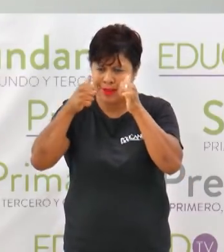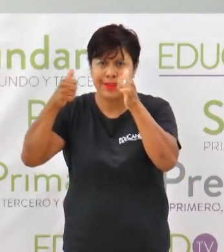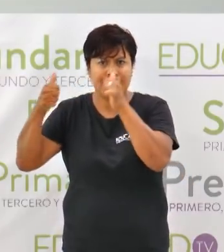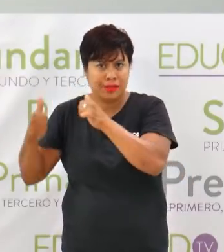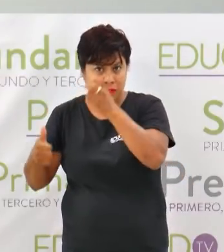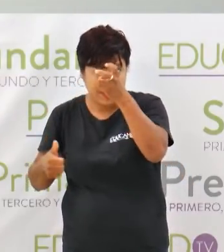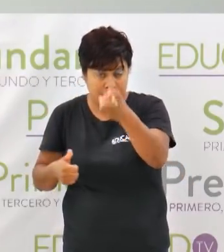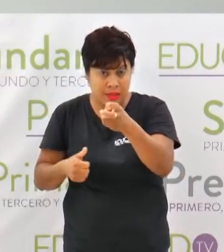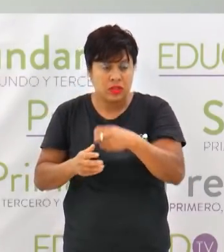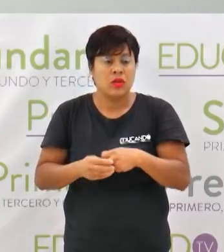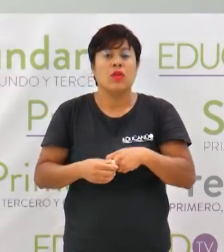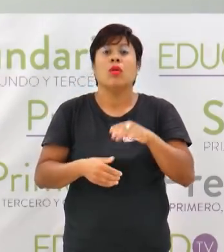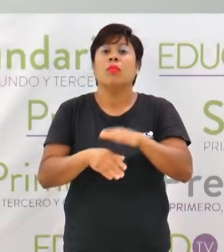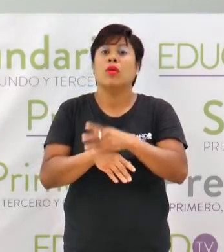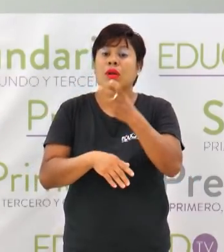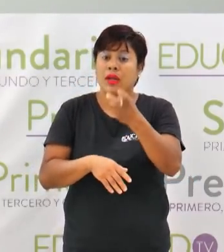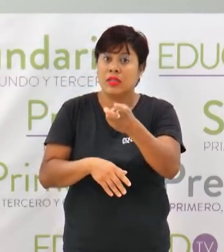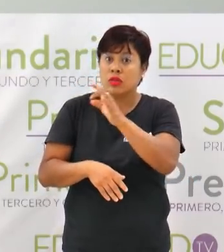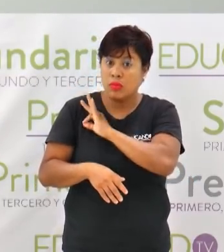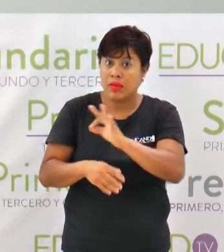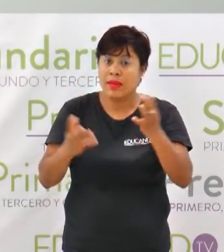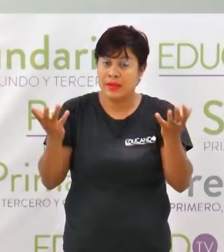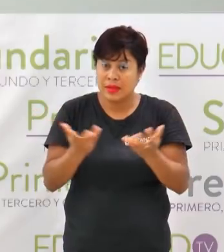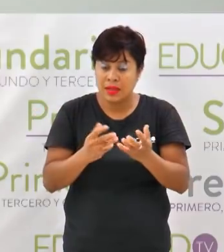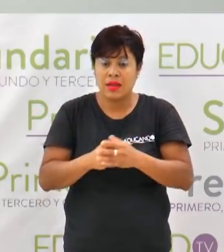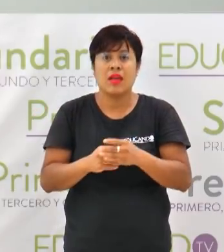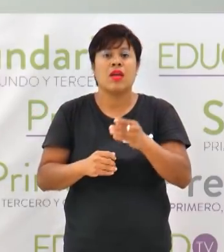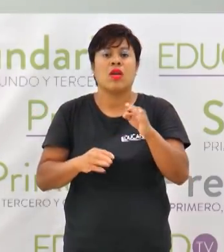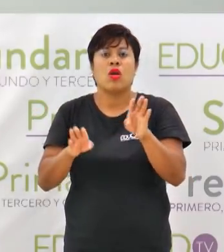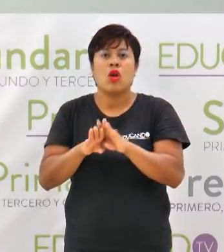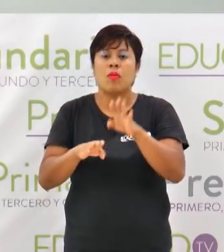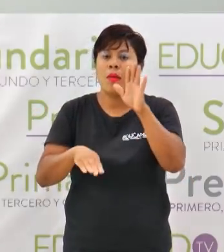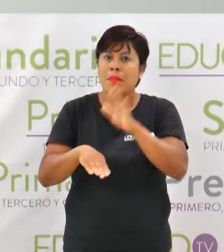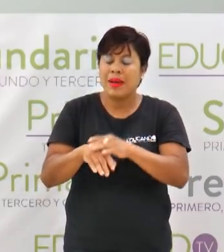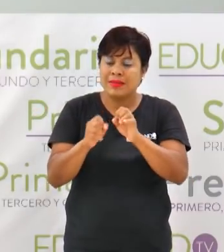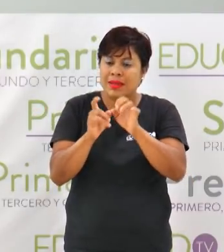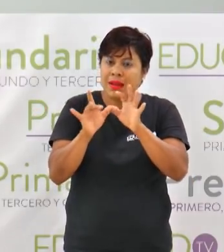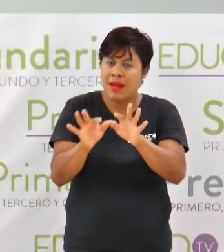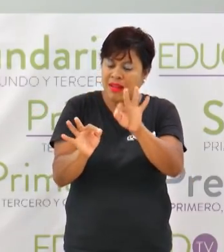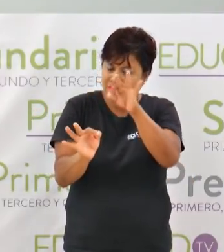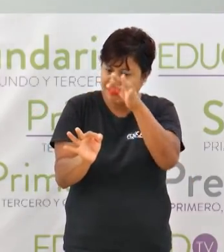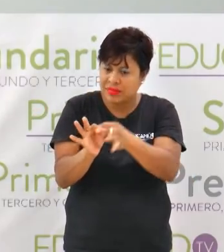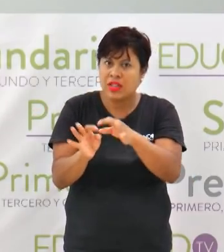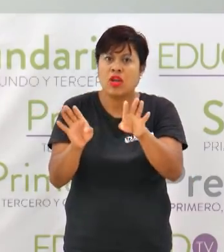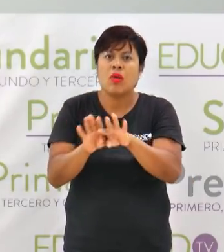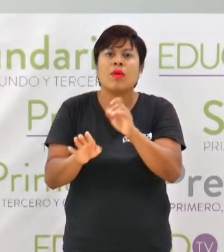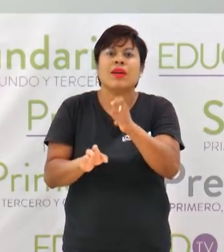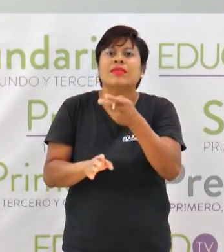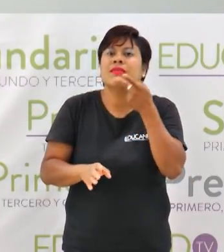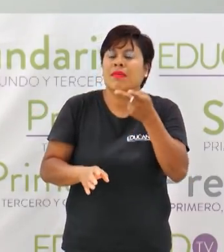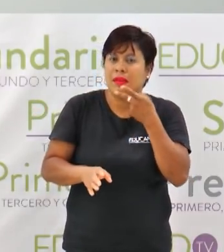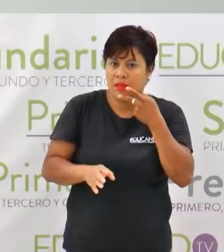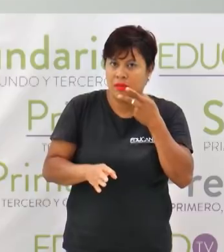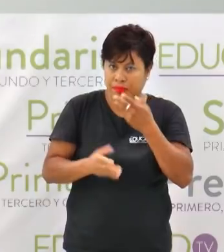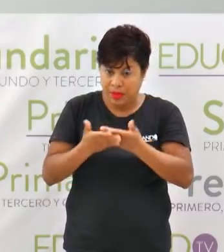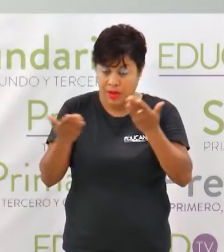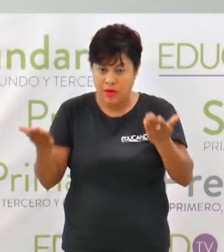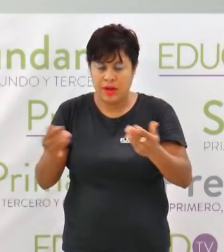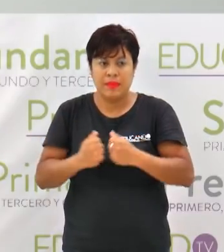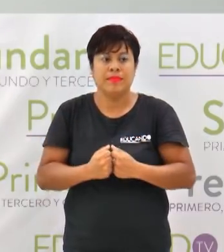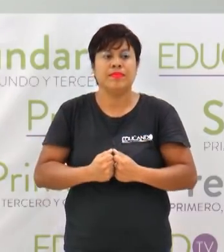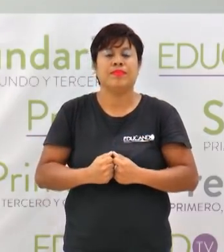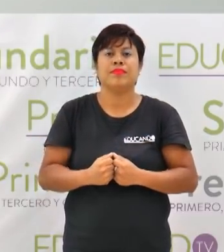Mucha atención con esto, porque te va a permitir determinar de forma más clara y precisa de qué se está hablando.